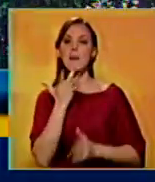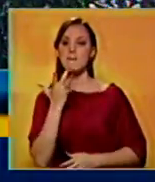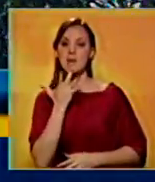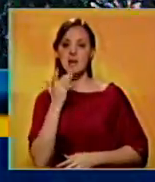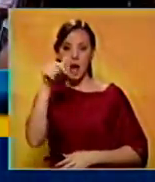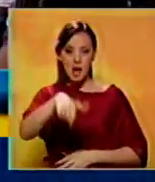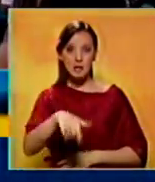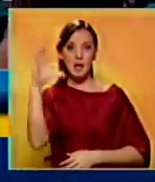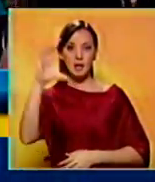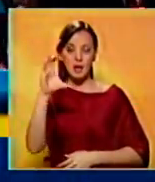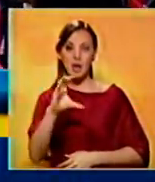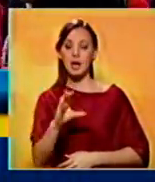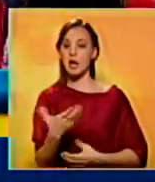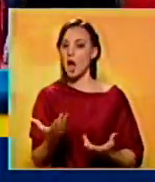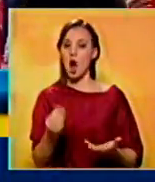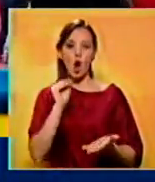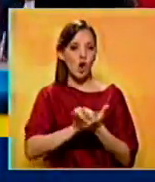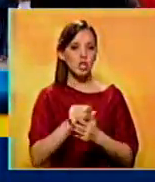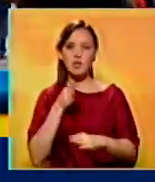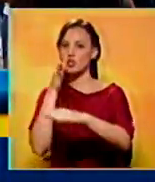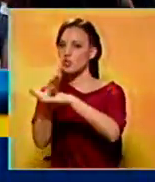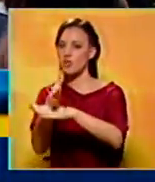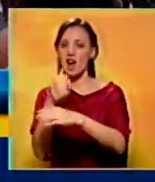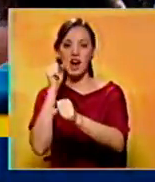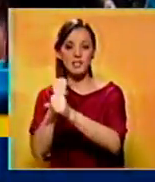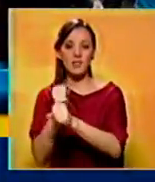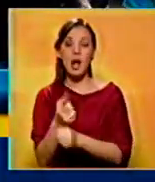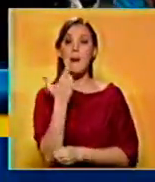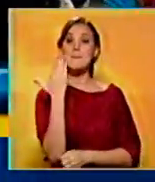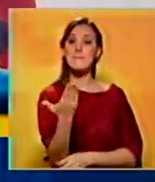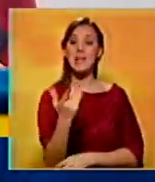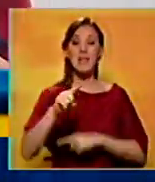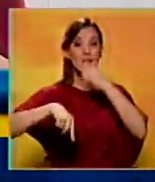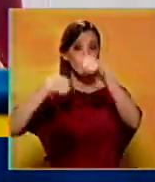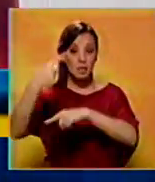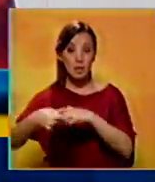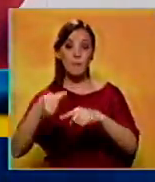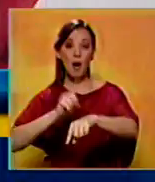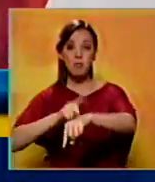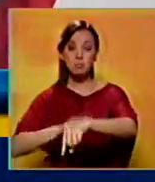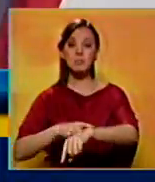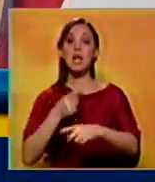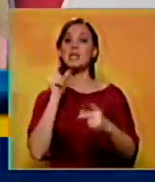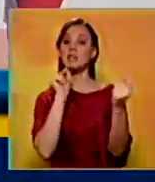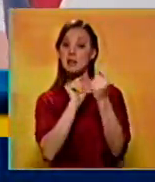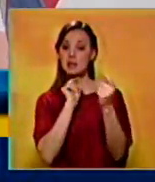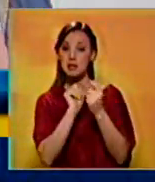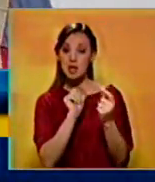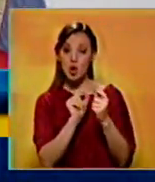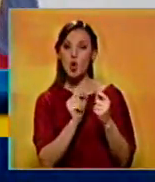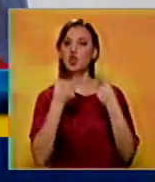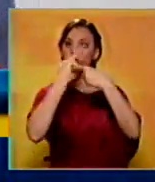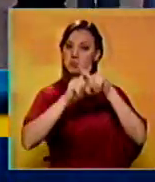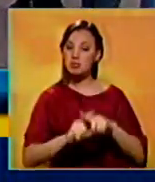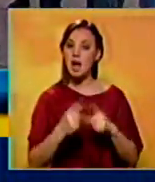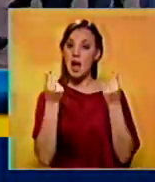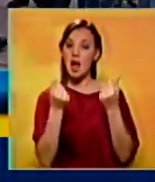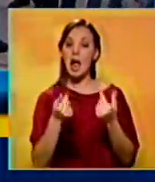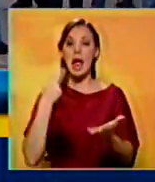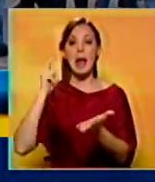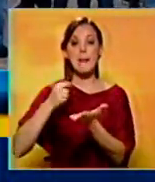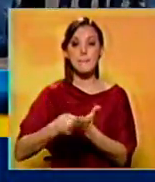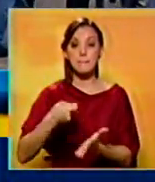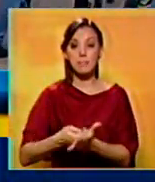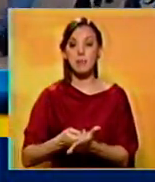Caracas por ahora no volverán a sus puestos de trabajo exigen que en las próximas horas sea discutido el tabulador el pago de las prestaciones